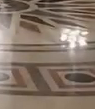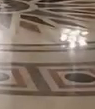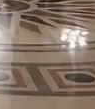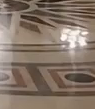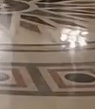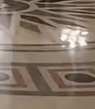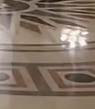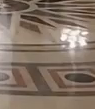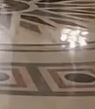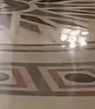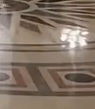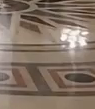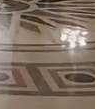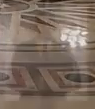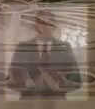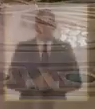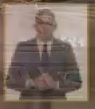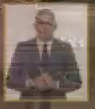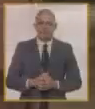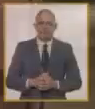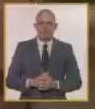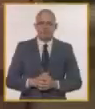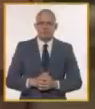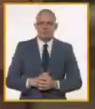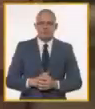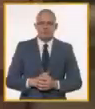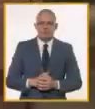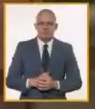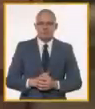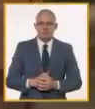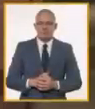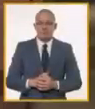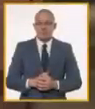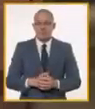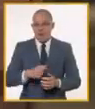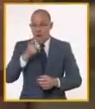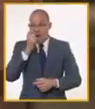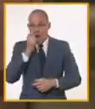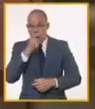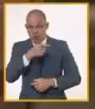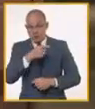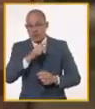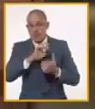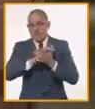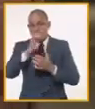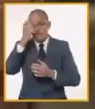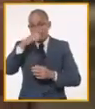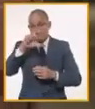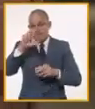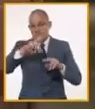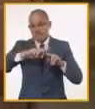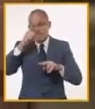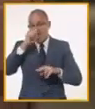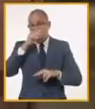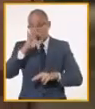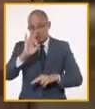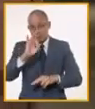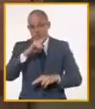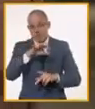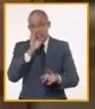De Machado Ventura podría destacar que inició sus actividades contra la